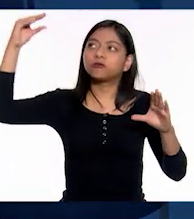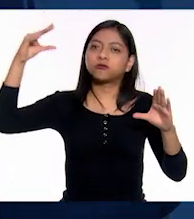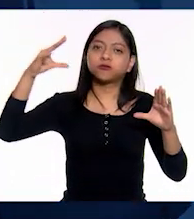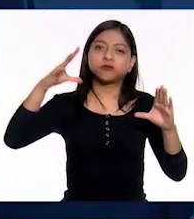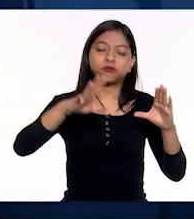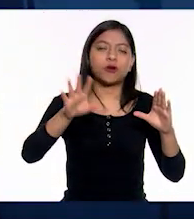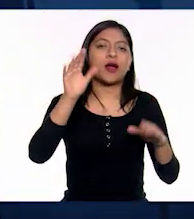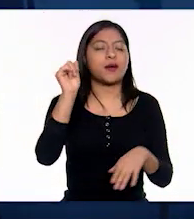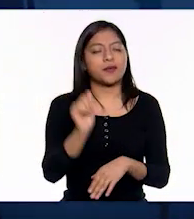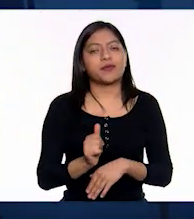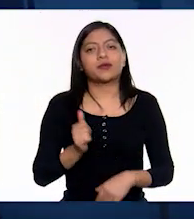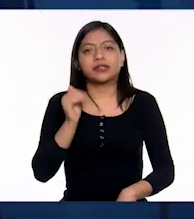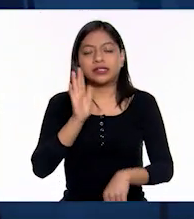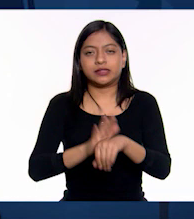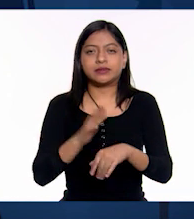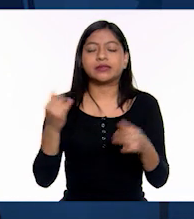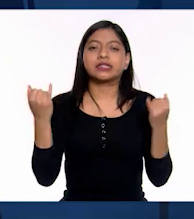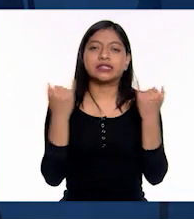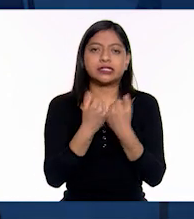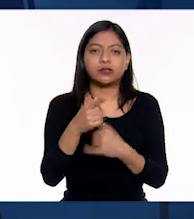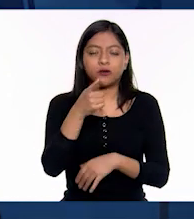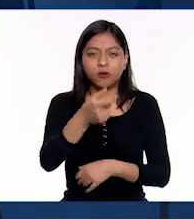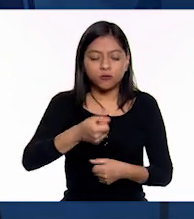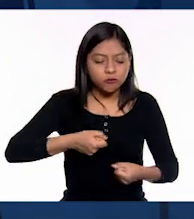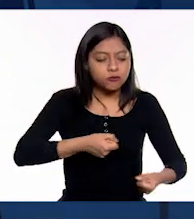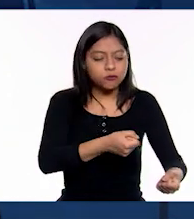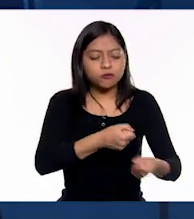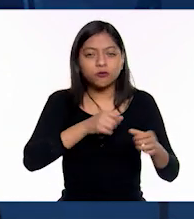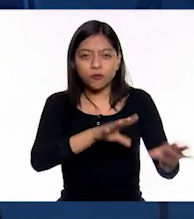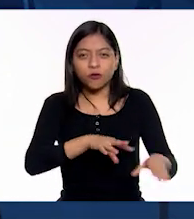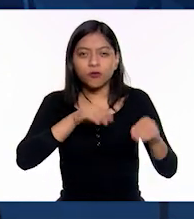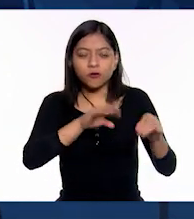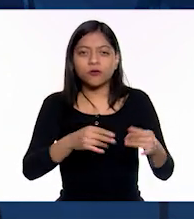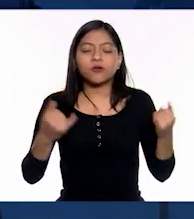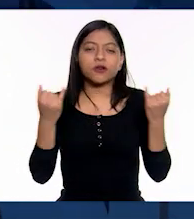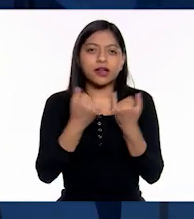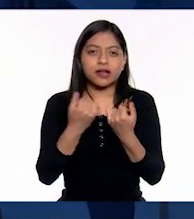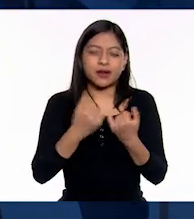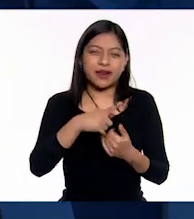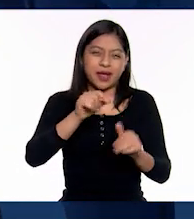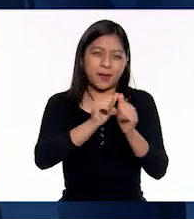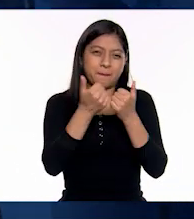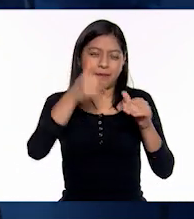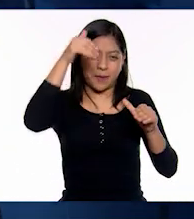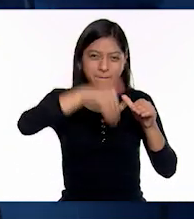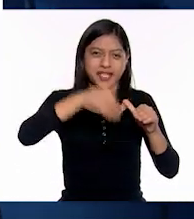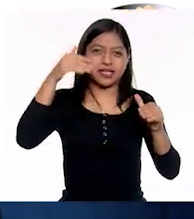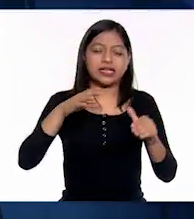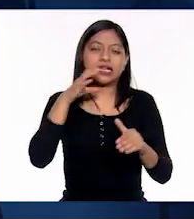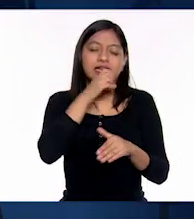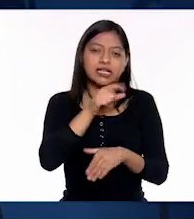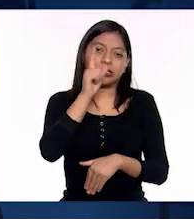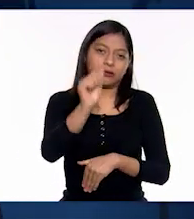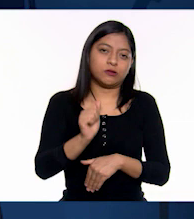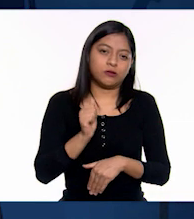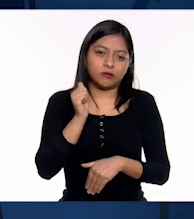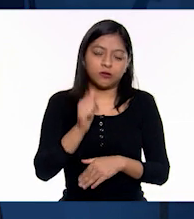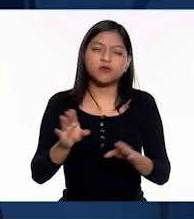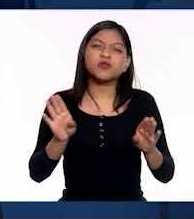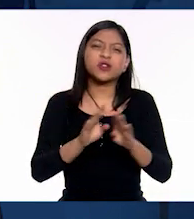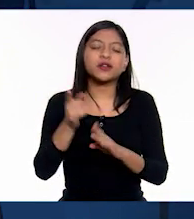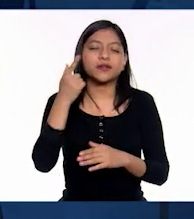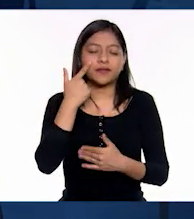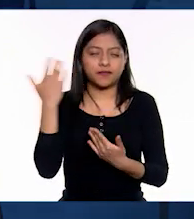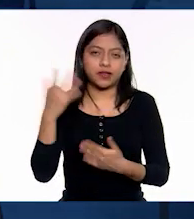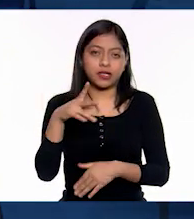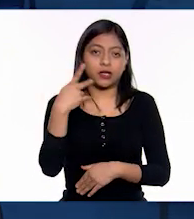los aparatos eléctricos como la aspiradora y el tostador. Otras sugerencias son revisar